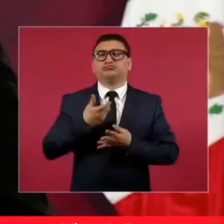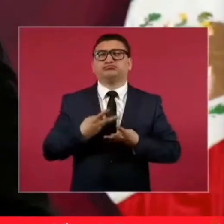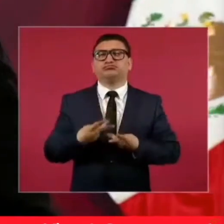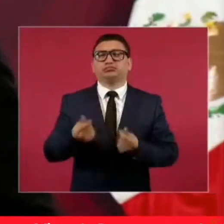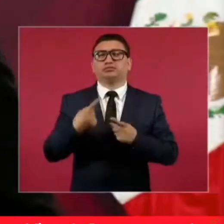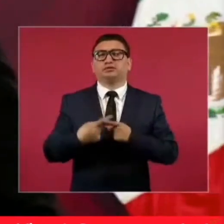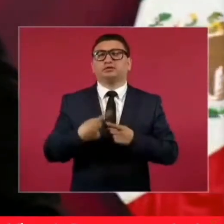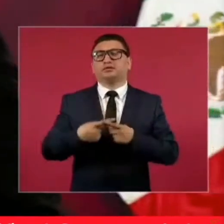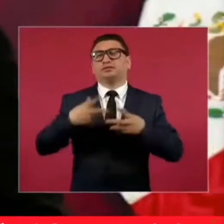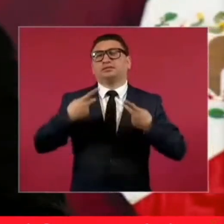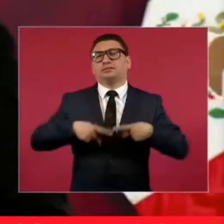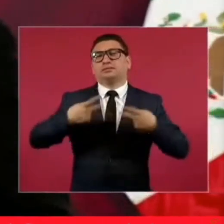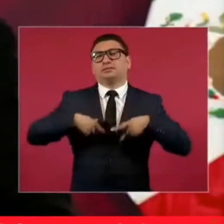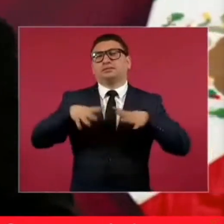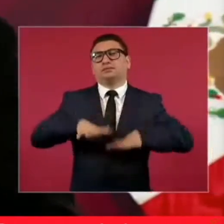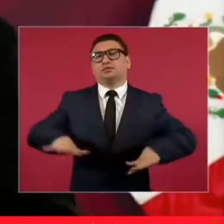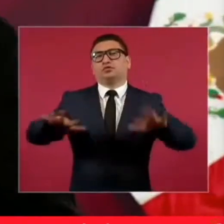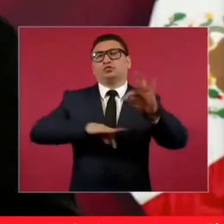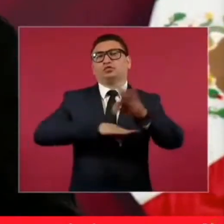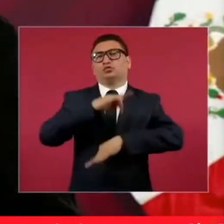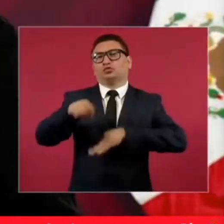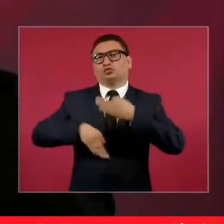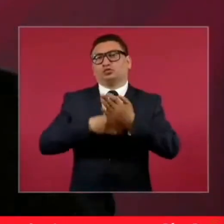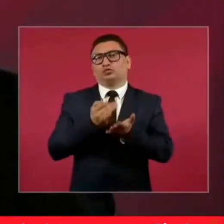Al pueblo.